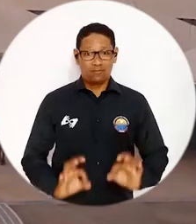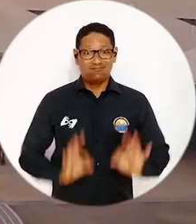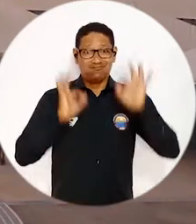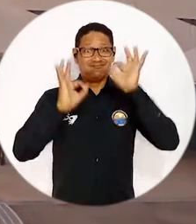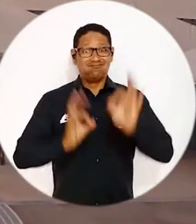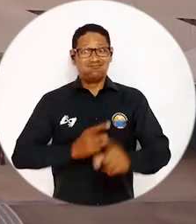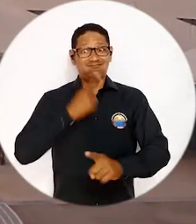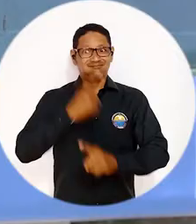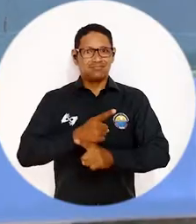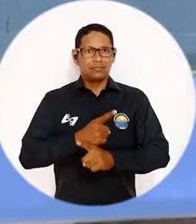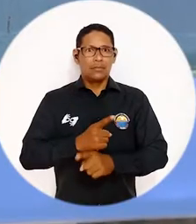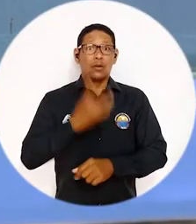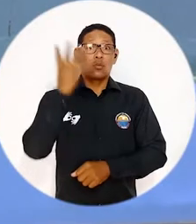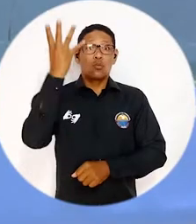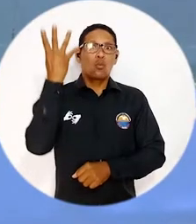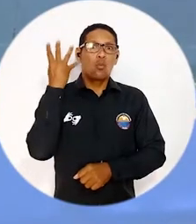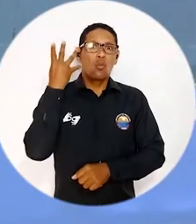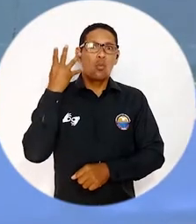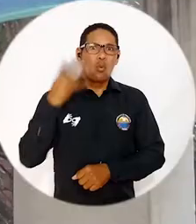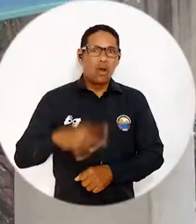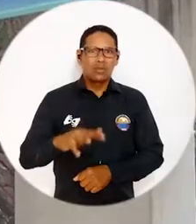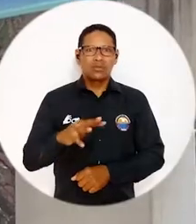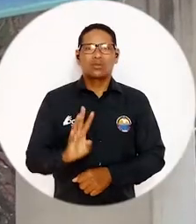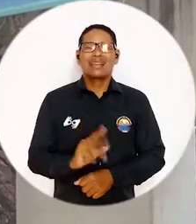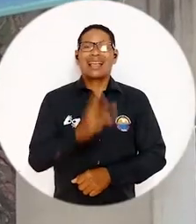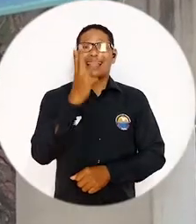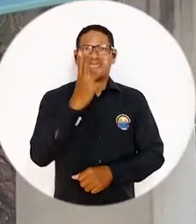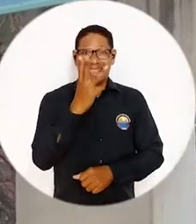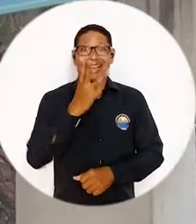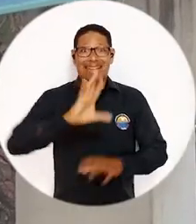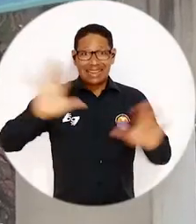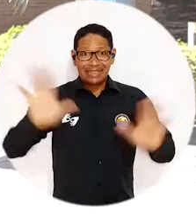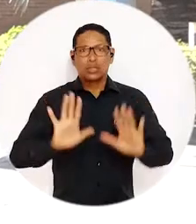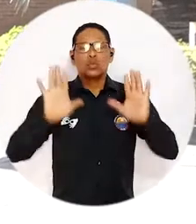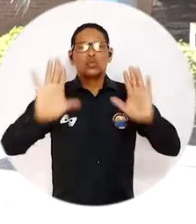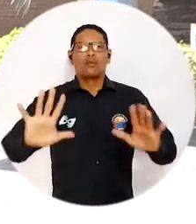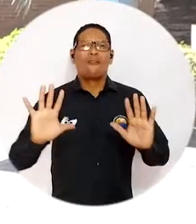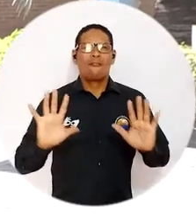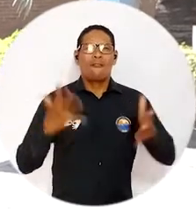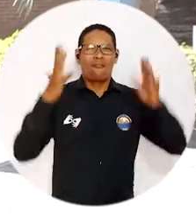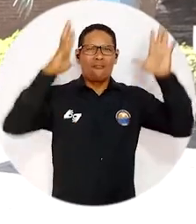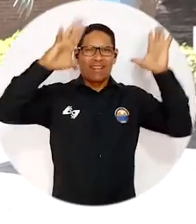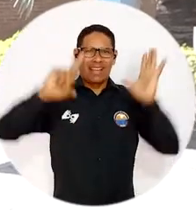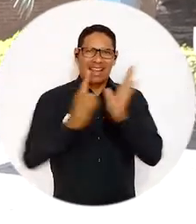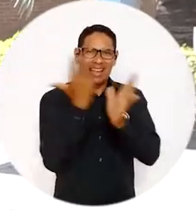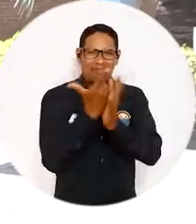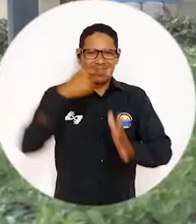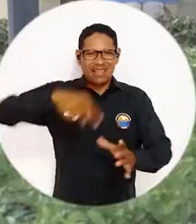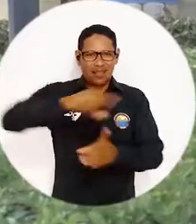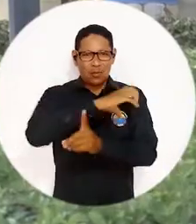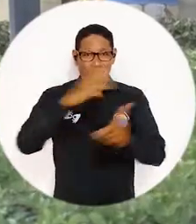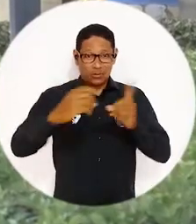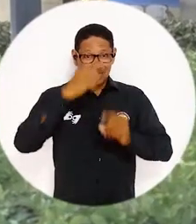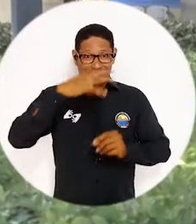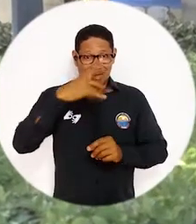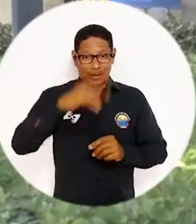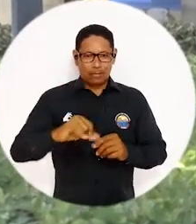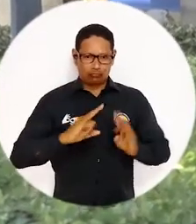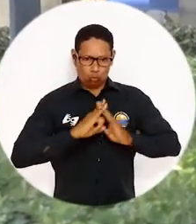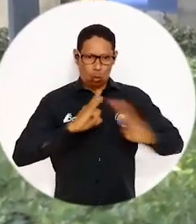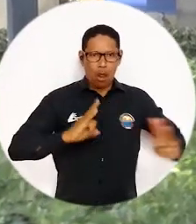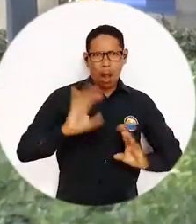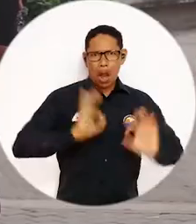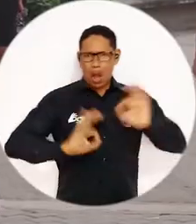Todo un éxito. Durante 4 días, la tercera edición de la Feria Internacional del Libro, las Artes y la Cultura de Santa Marta, organizada por la Universidad